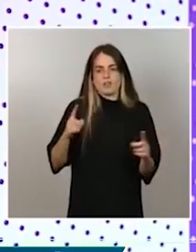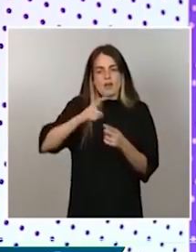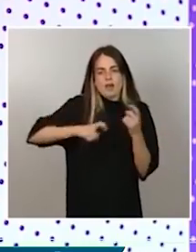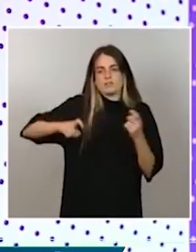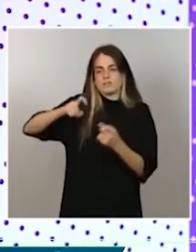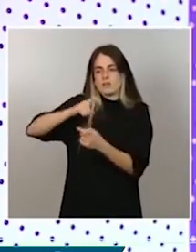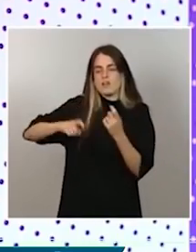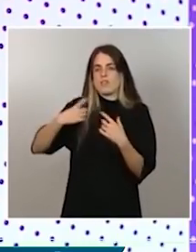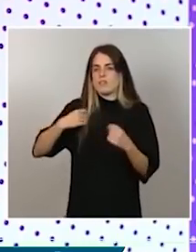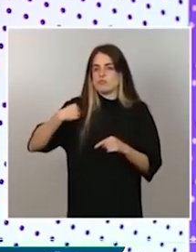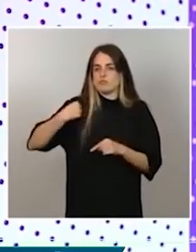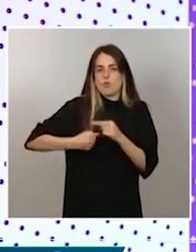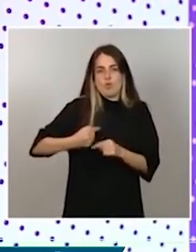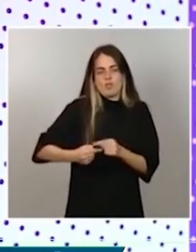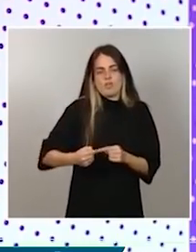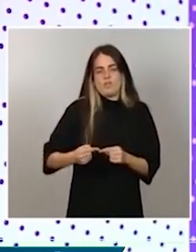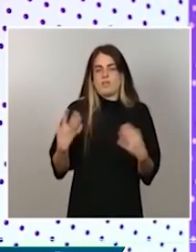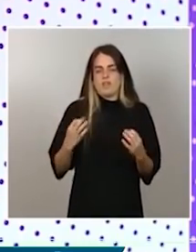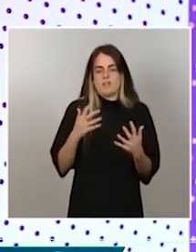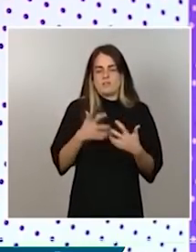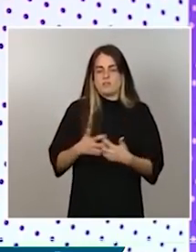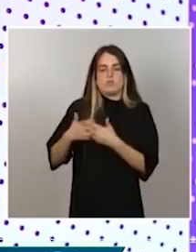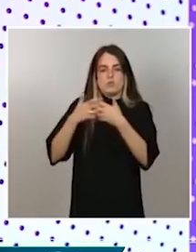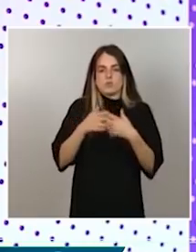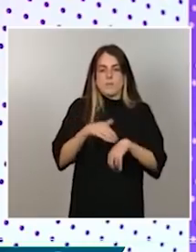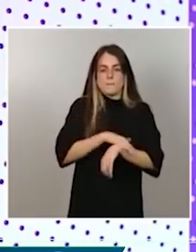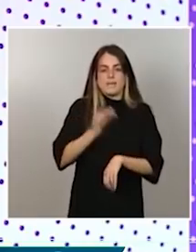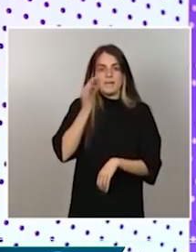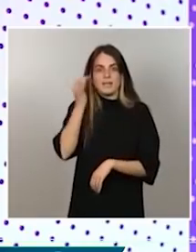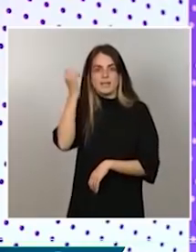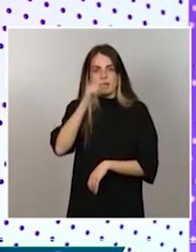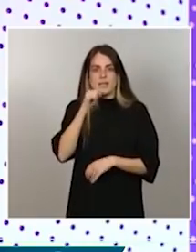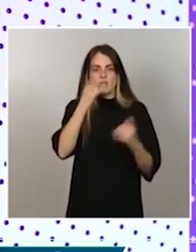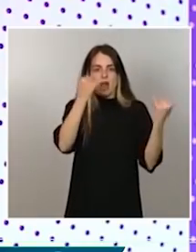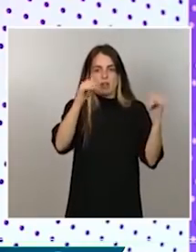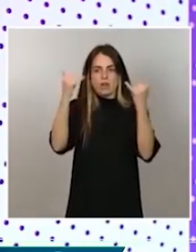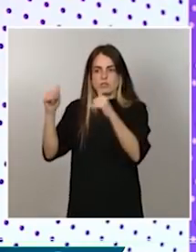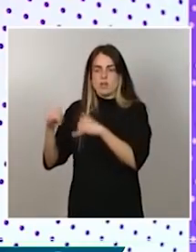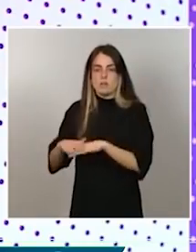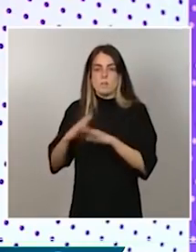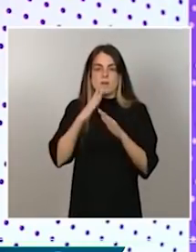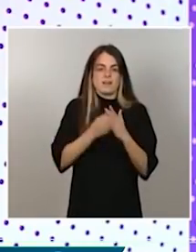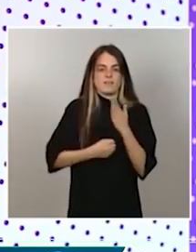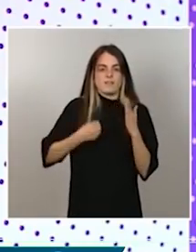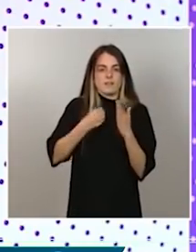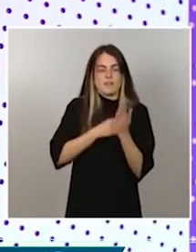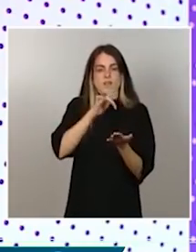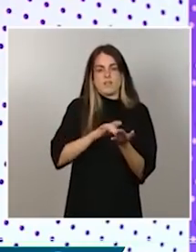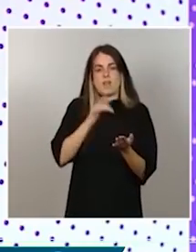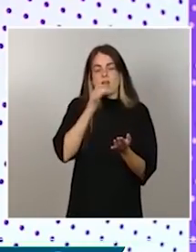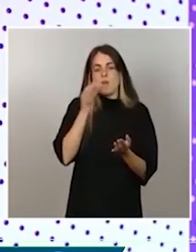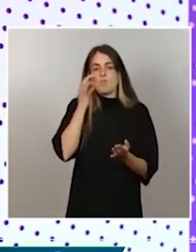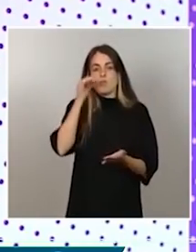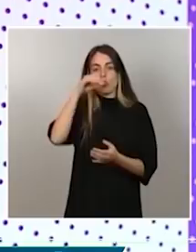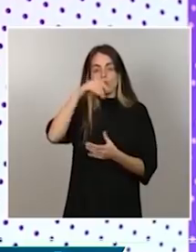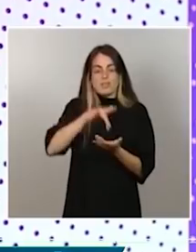alertas hay que hay que estar en fin hay que tener conciencia de que esto este modelo en fin que